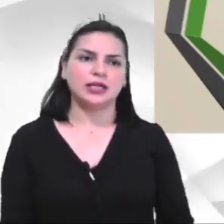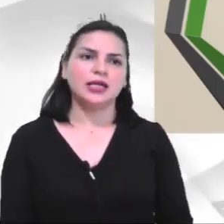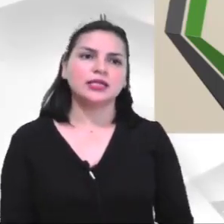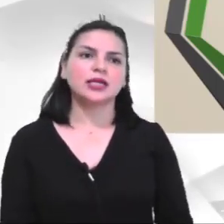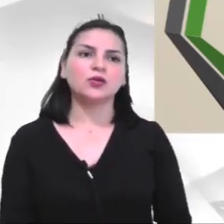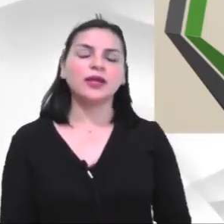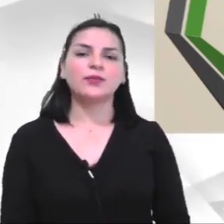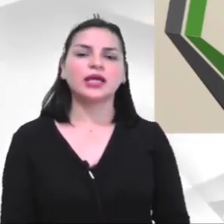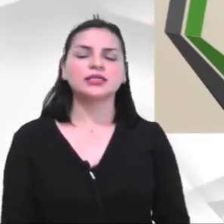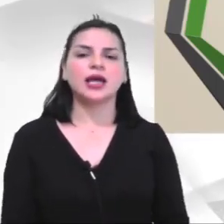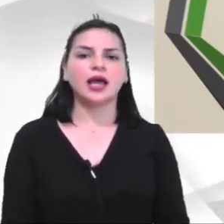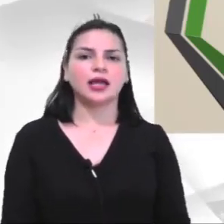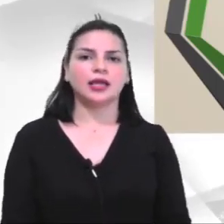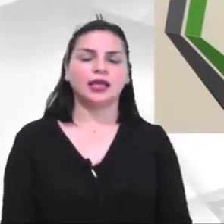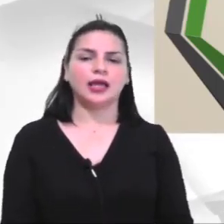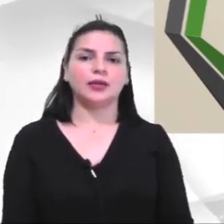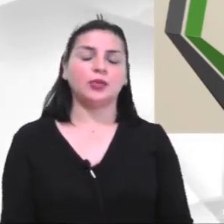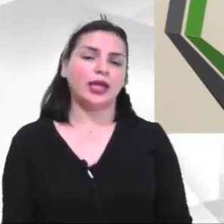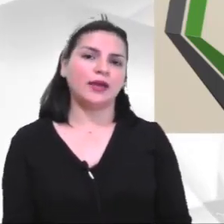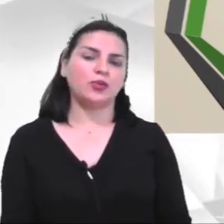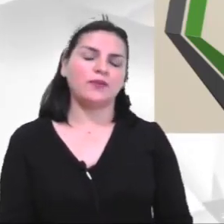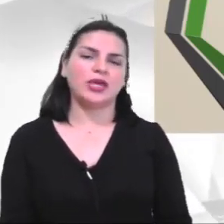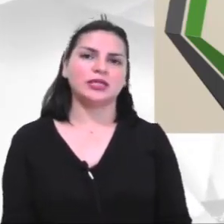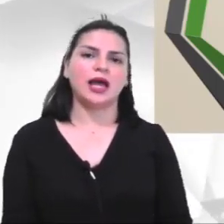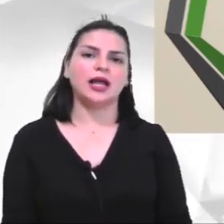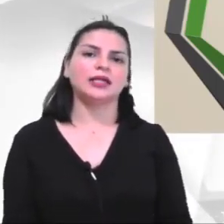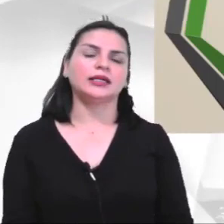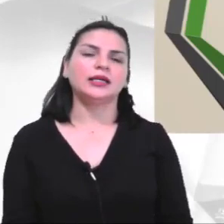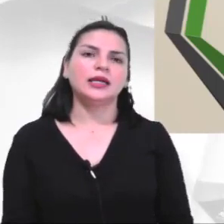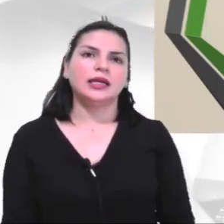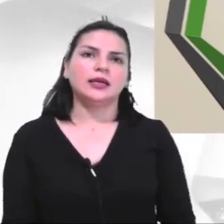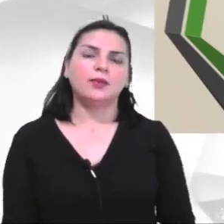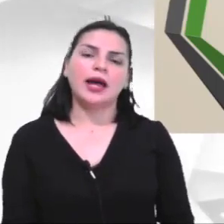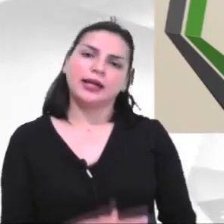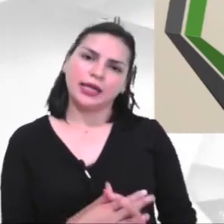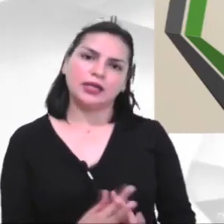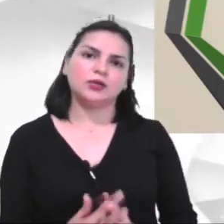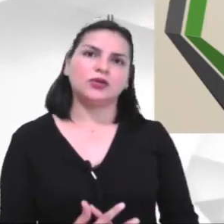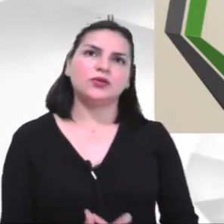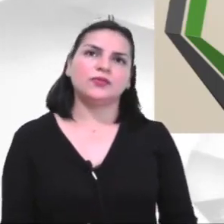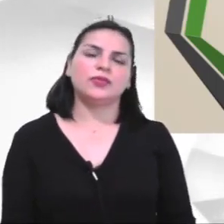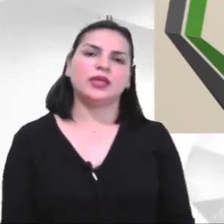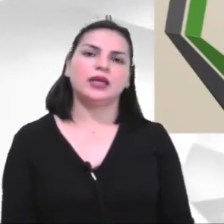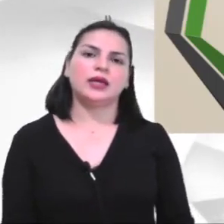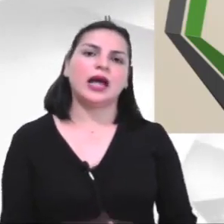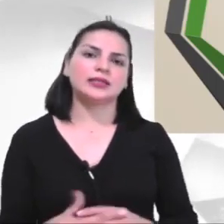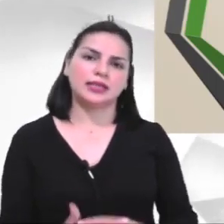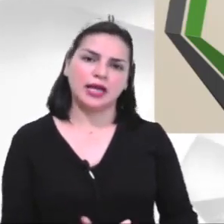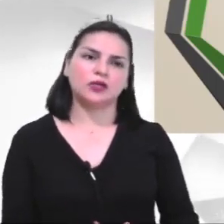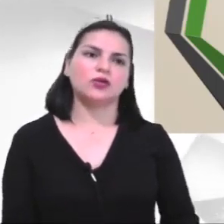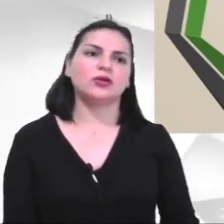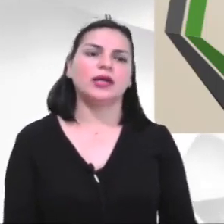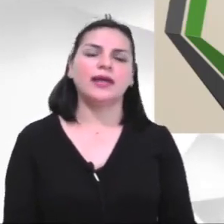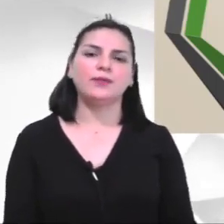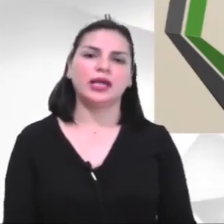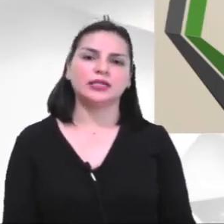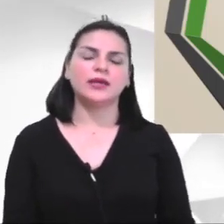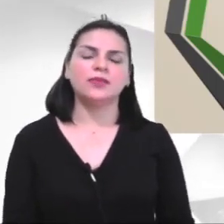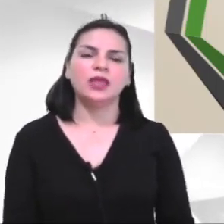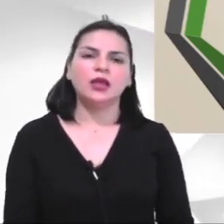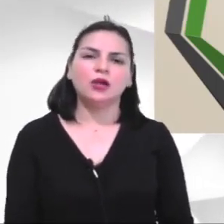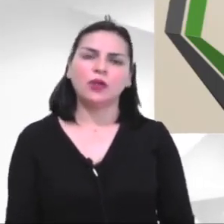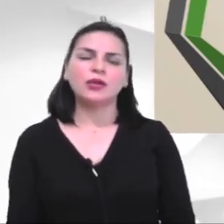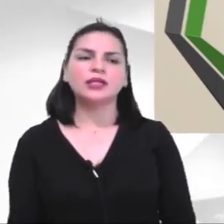empresa. Si en una empresa, por ejemplo, empieza alguien barriendo, aseando la